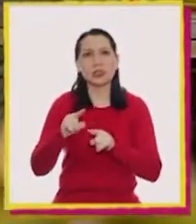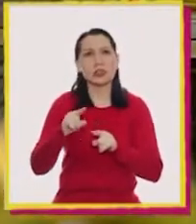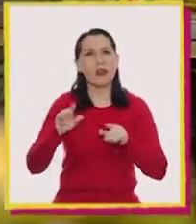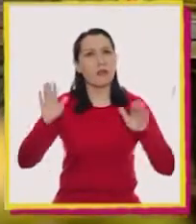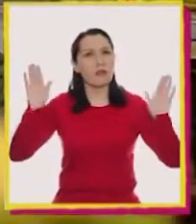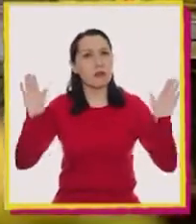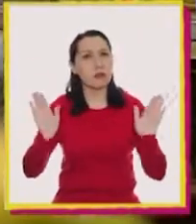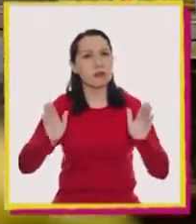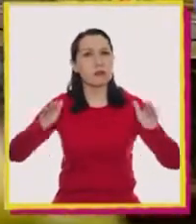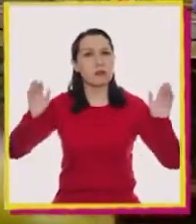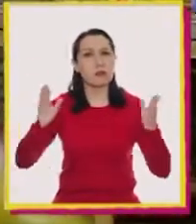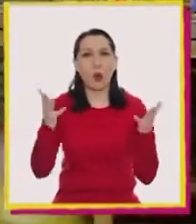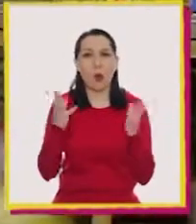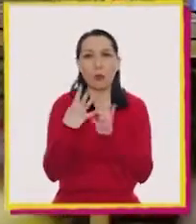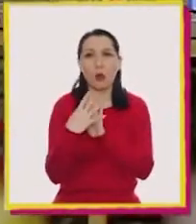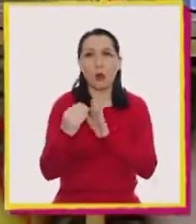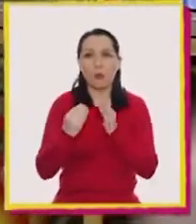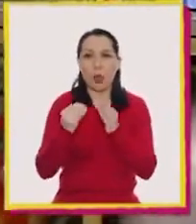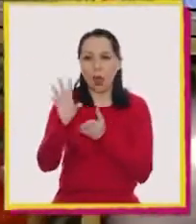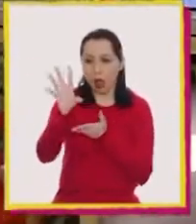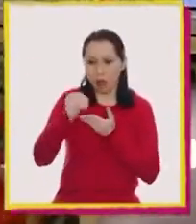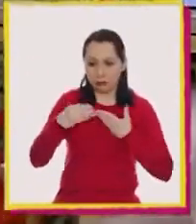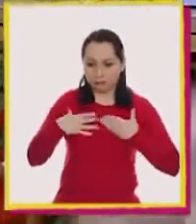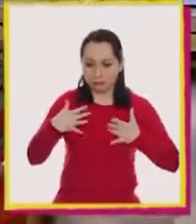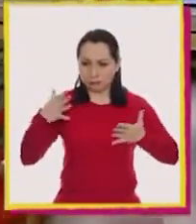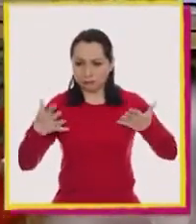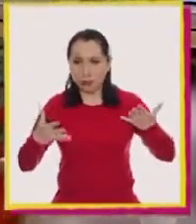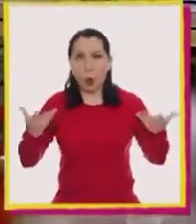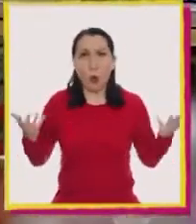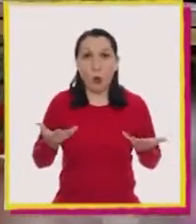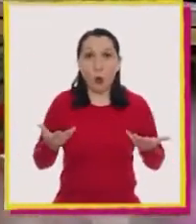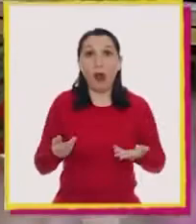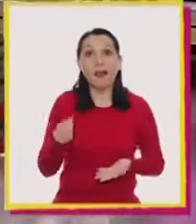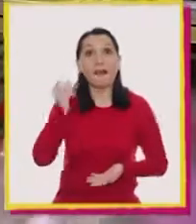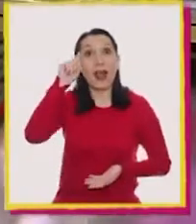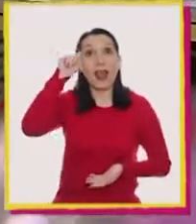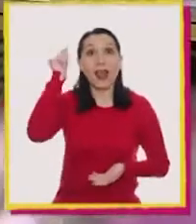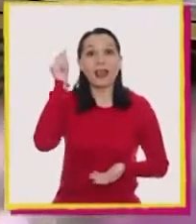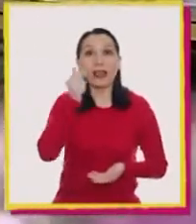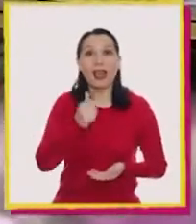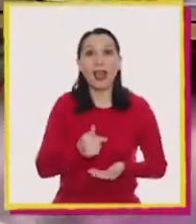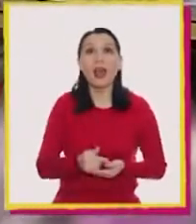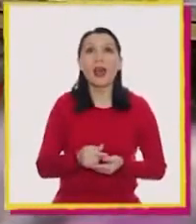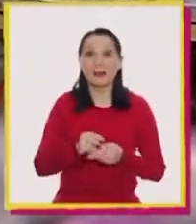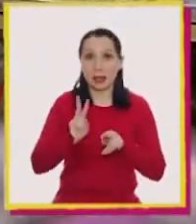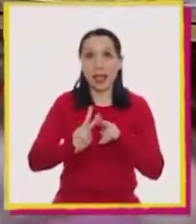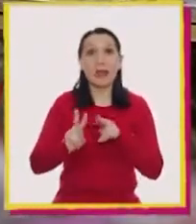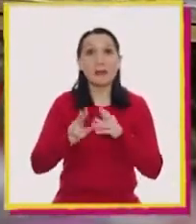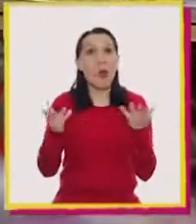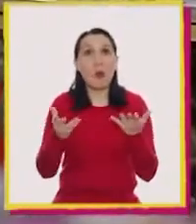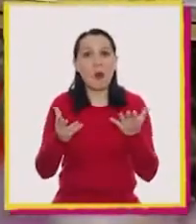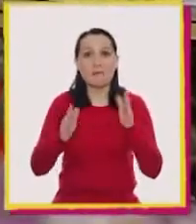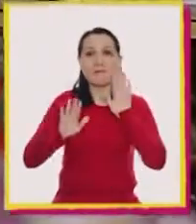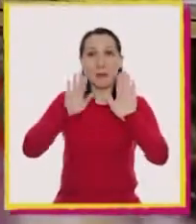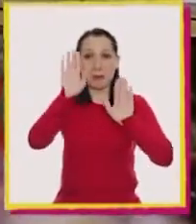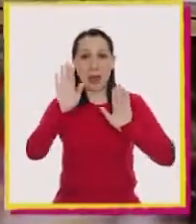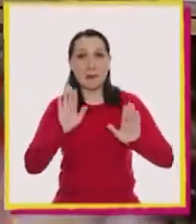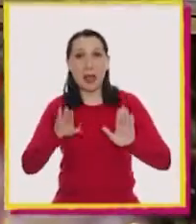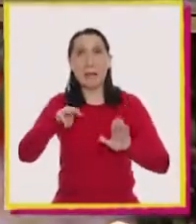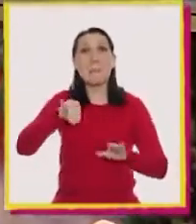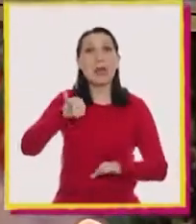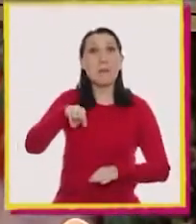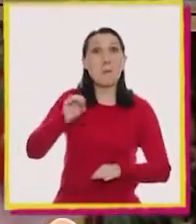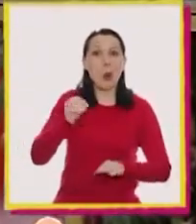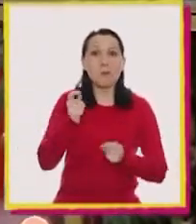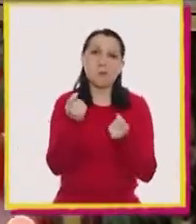volar. ¿Cómo podríamos reproducir este patrón? ¡Qué buena idea! Hagámoslo con